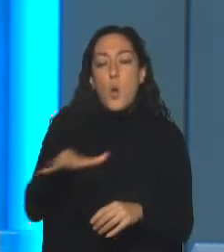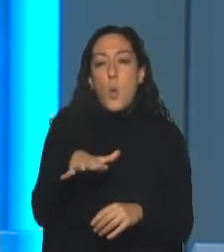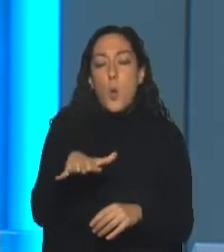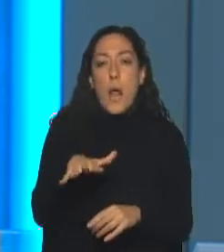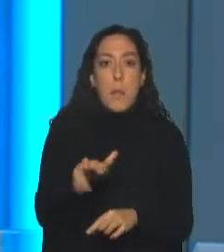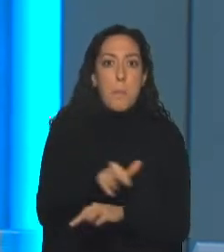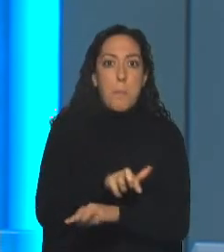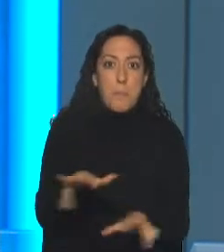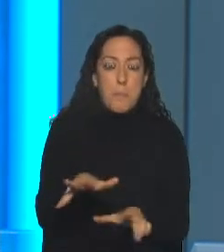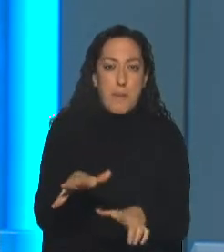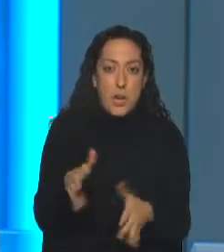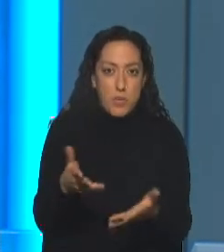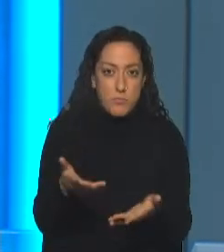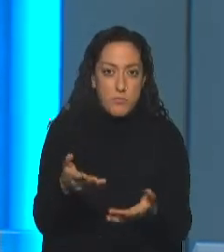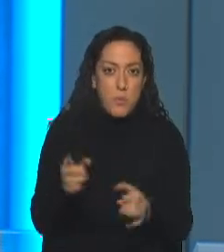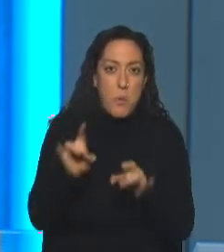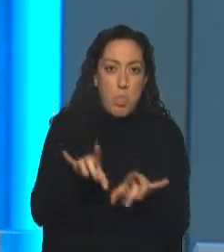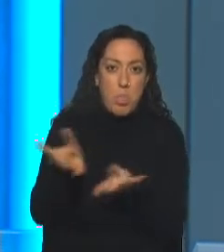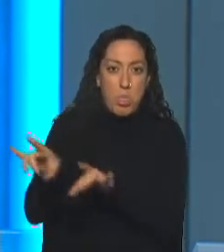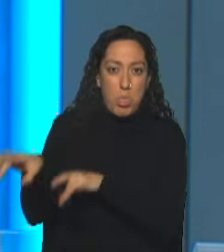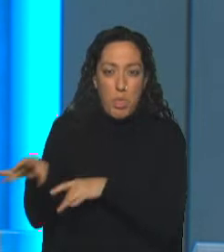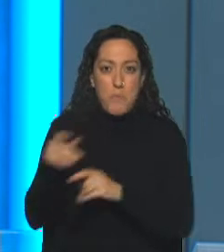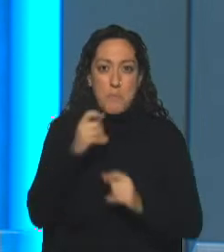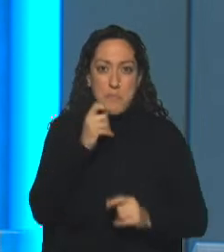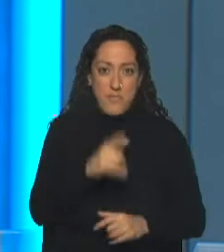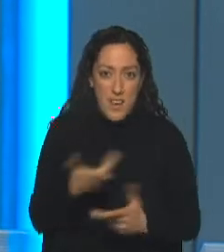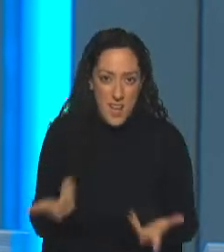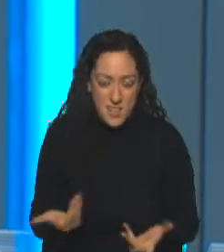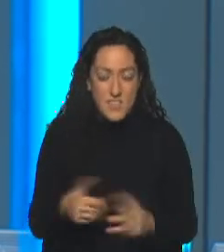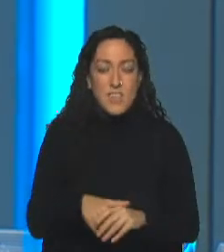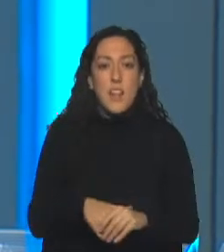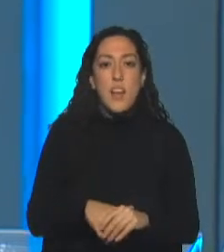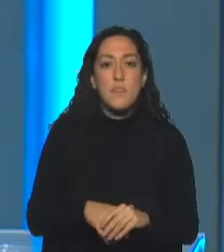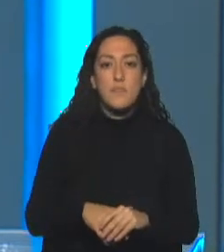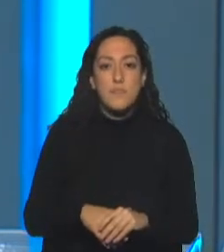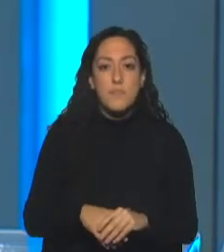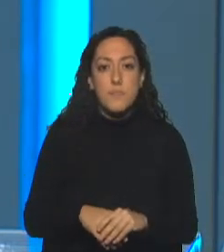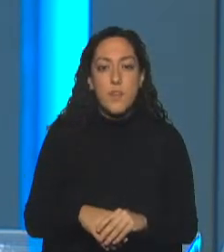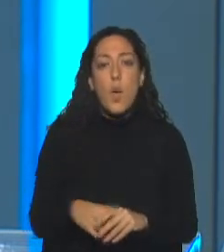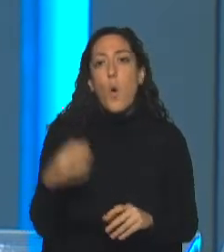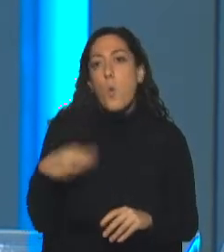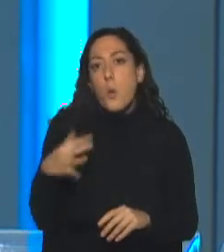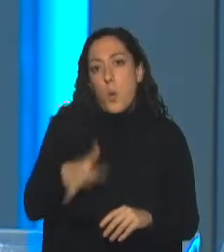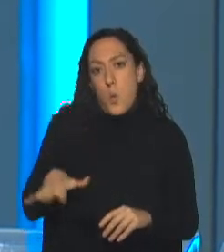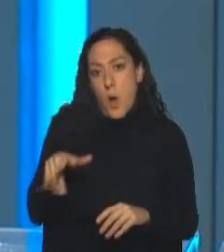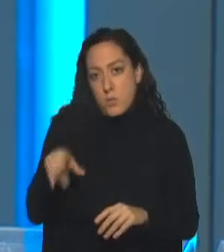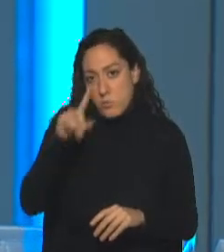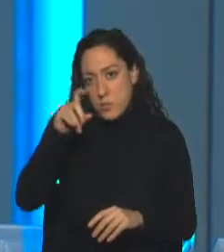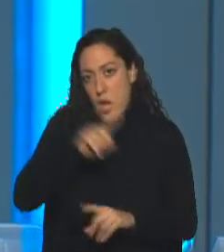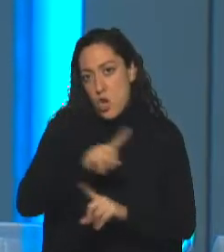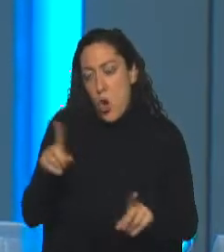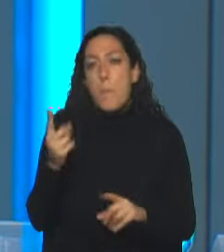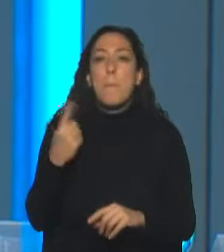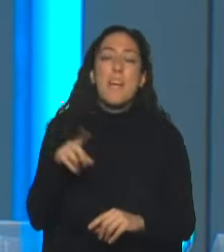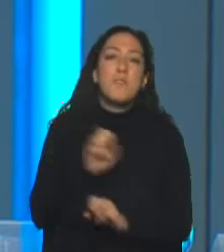crítico para la adquisición de bacterias resistentes a los antibióticos aunque no el no el único se calcula que ahora